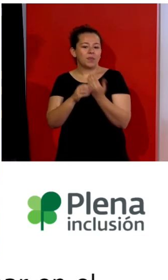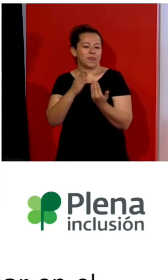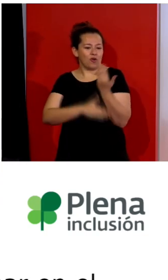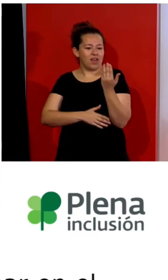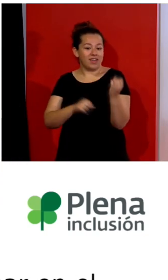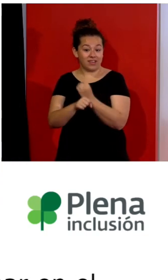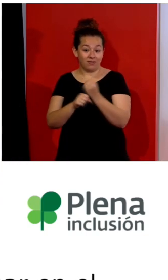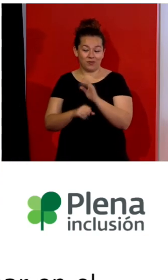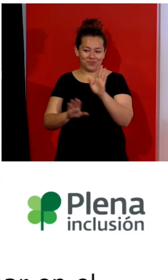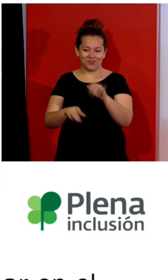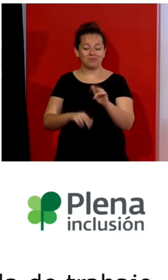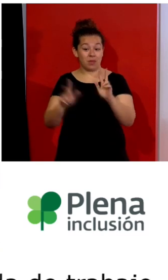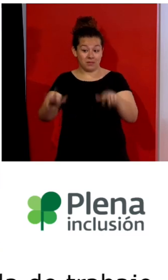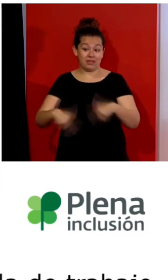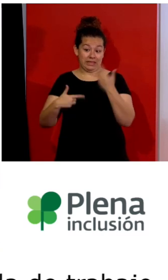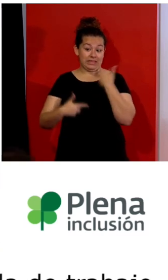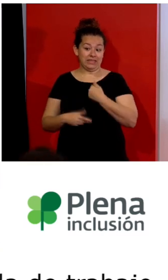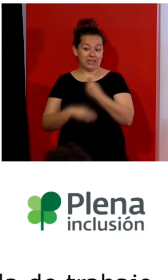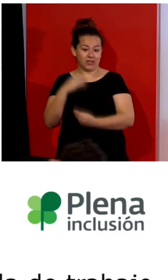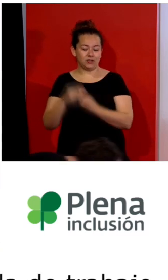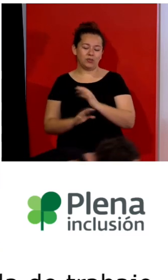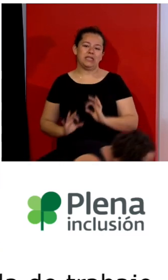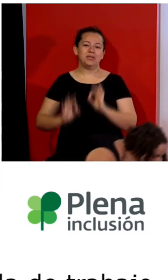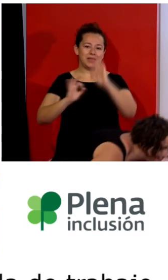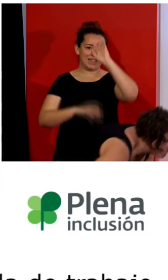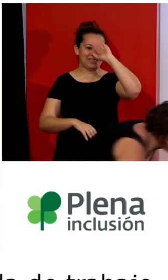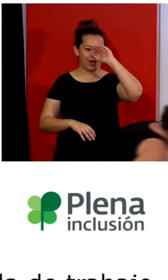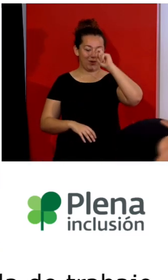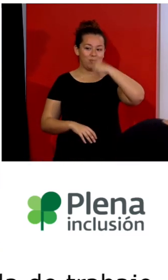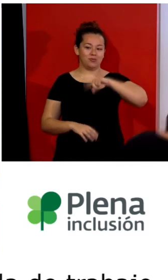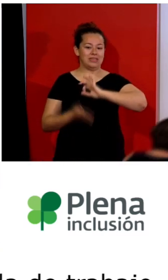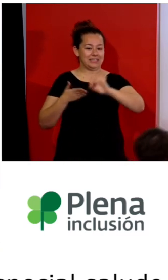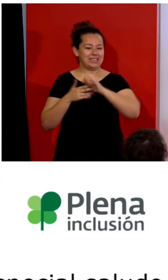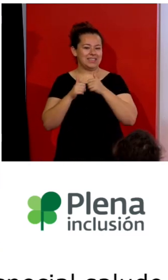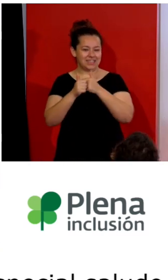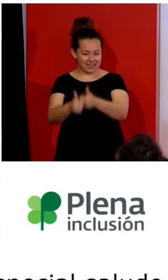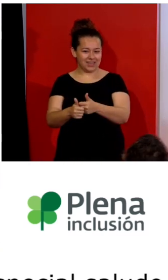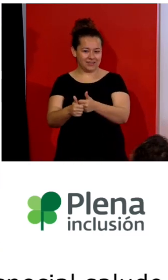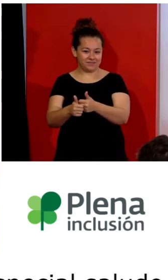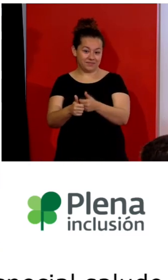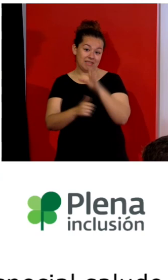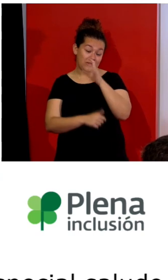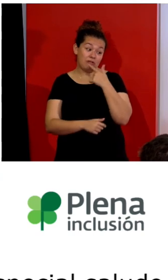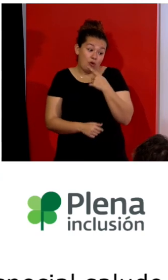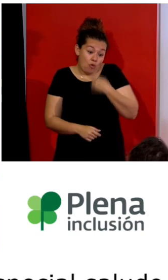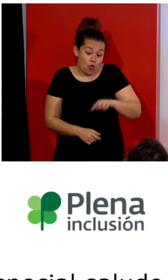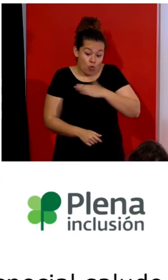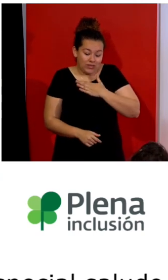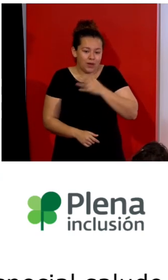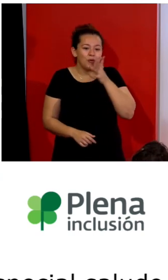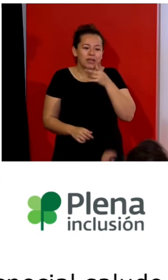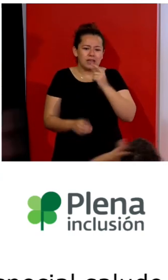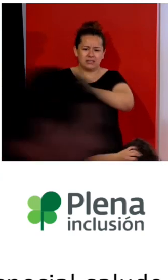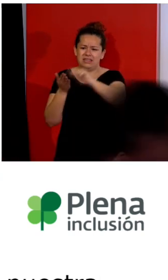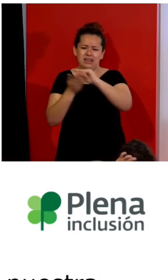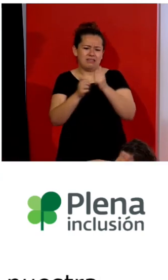Me vais a permitir, aunque ya lo he hecho, que le dedique un especial saludo a nuestra secretaria de Estado. Digo la nuestra porque secretarías de Estado hay muchas